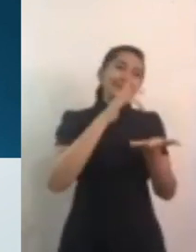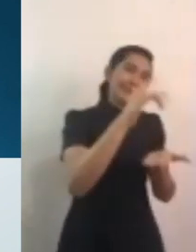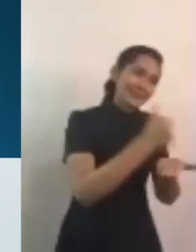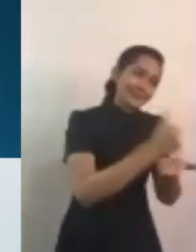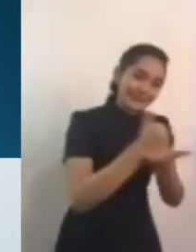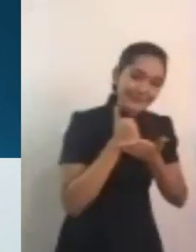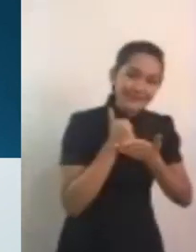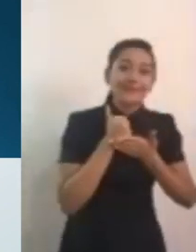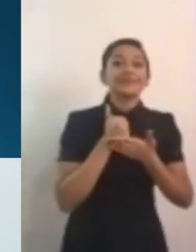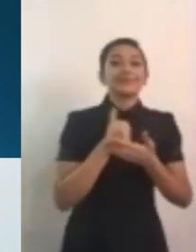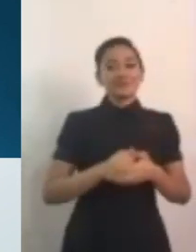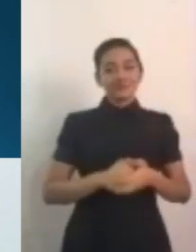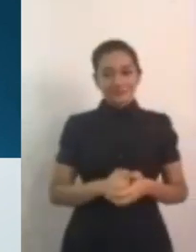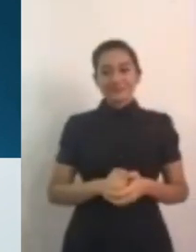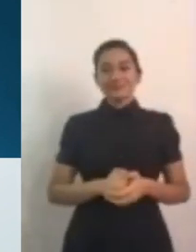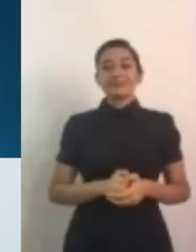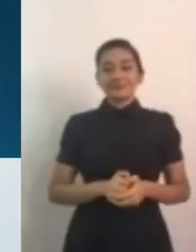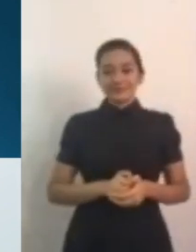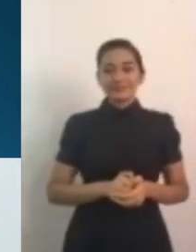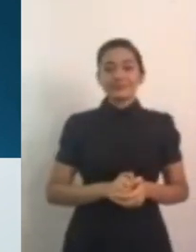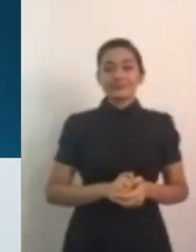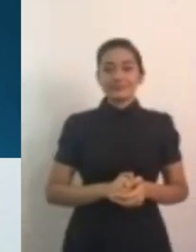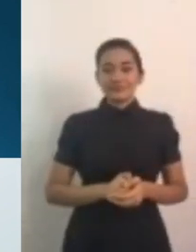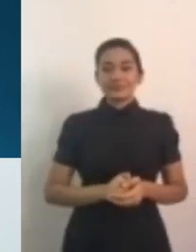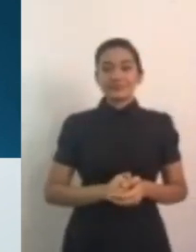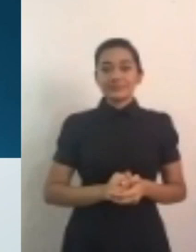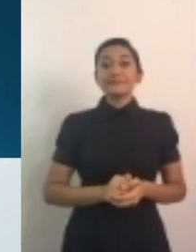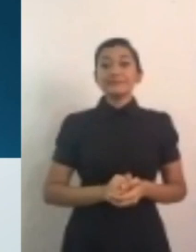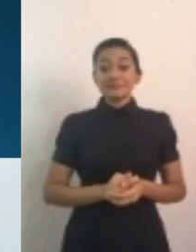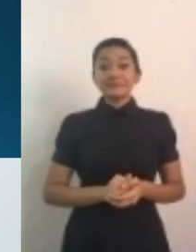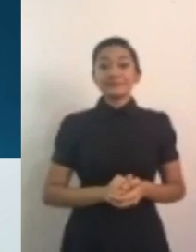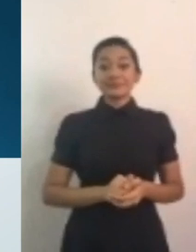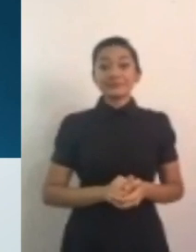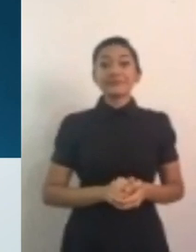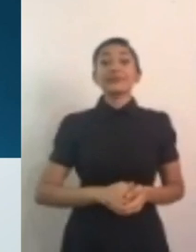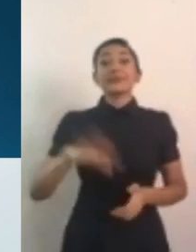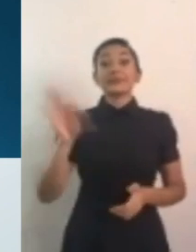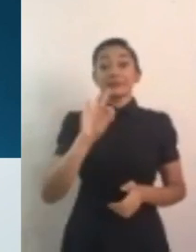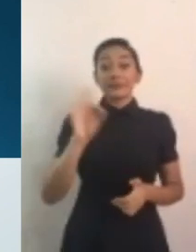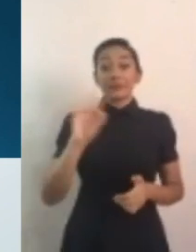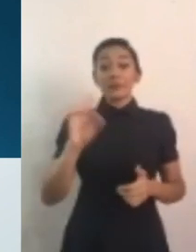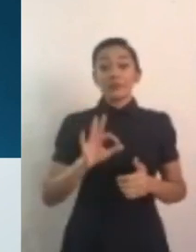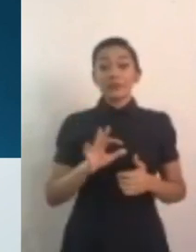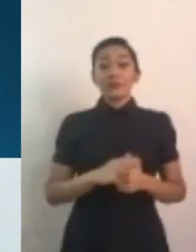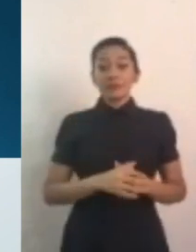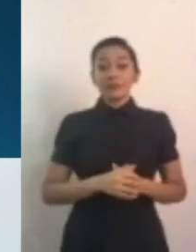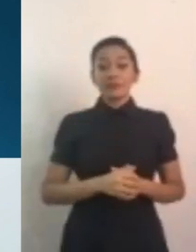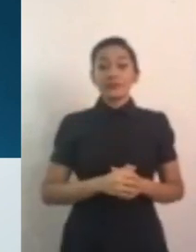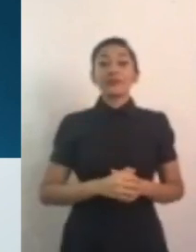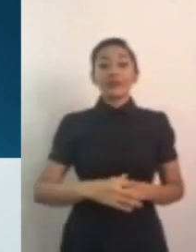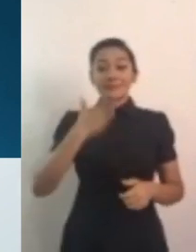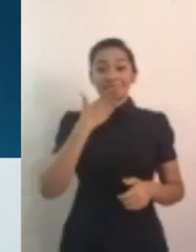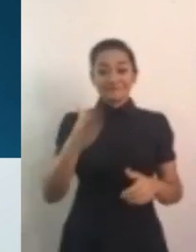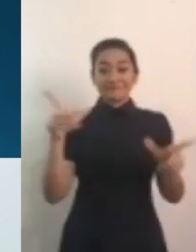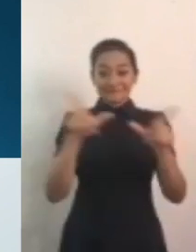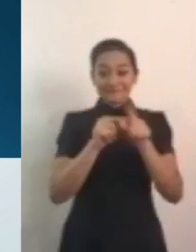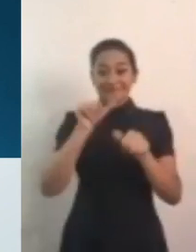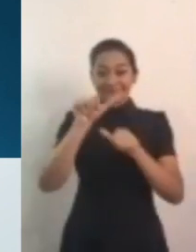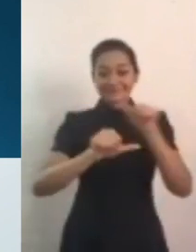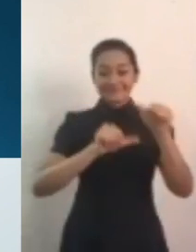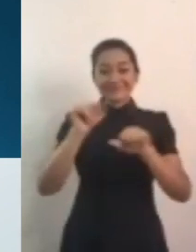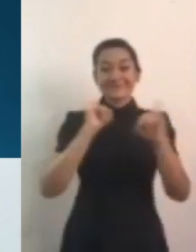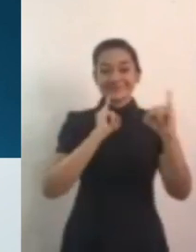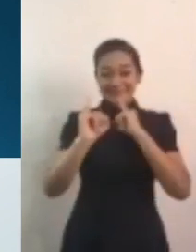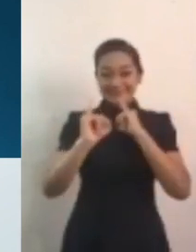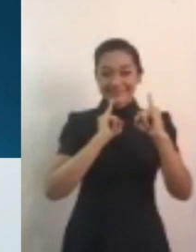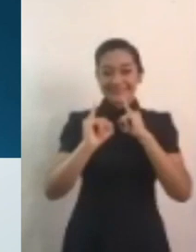con otros sobre las dificultades de la cuarentena. Y esto le pasa a todo el mundo, esto le ocurre a todo el mundo. Generar redes